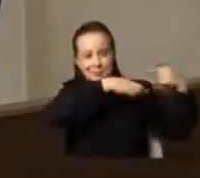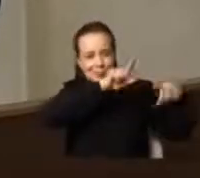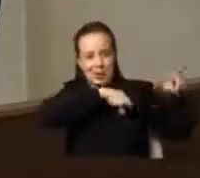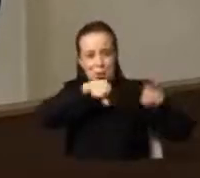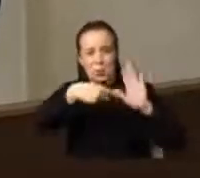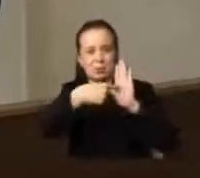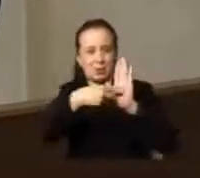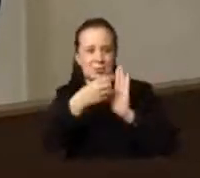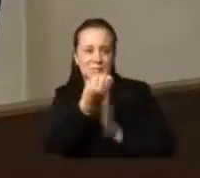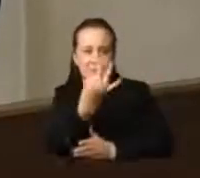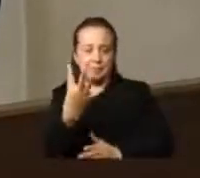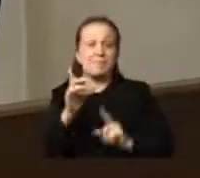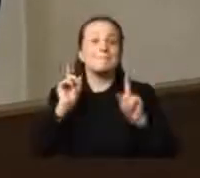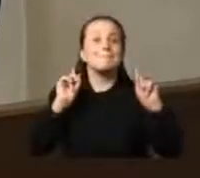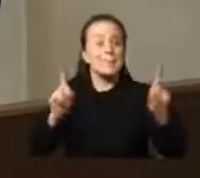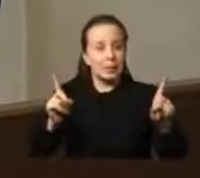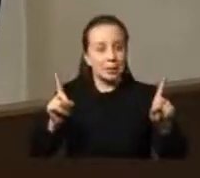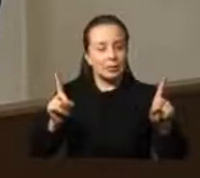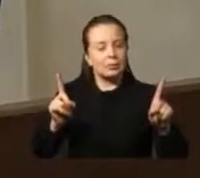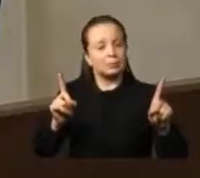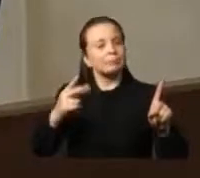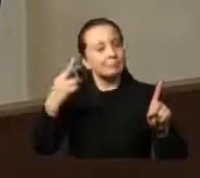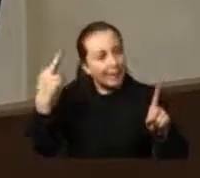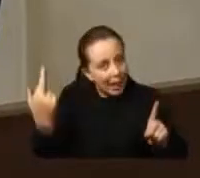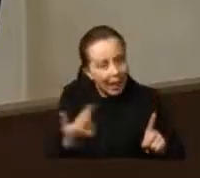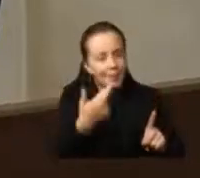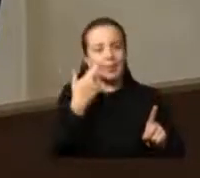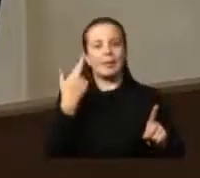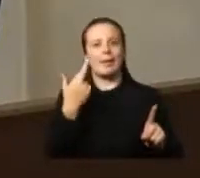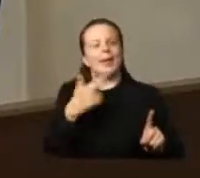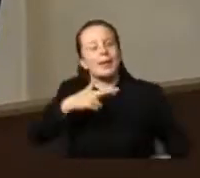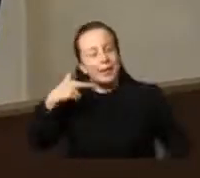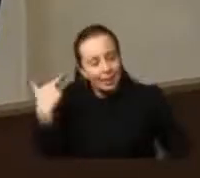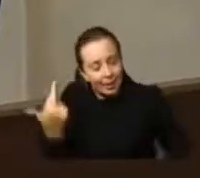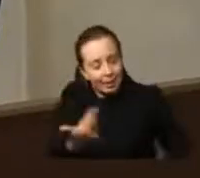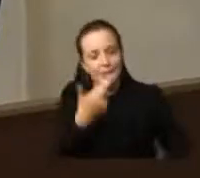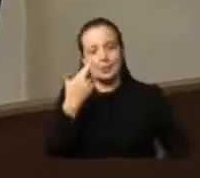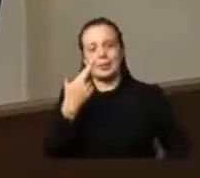palabra, pero que es necesario repetir y repetir